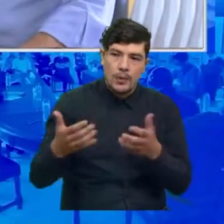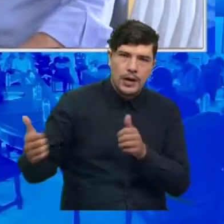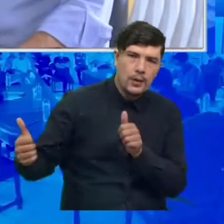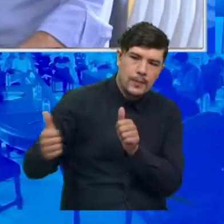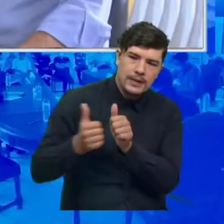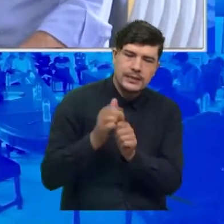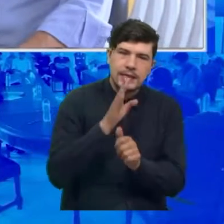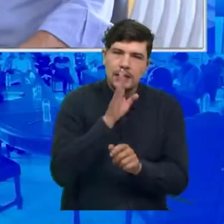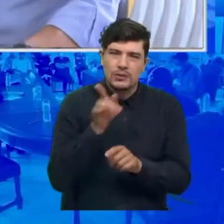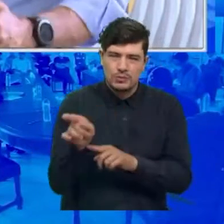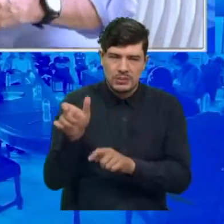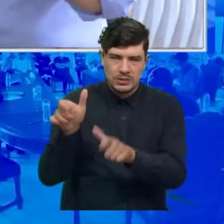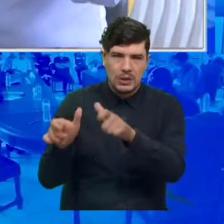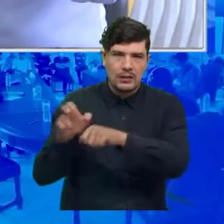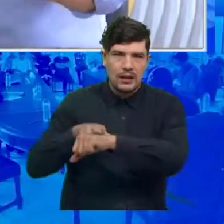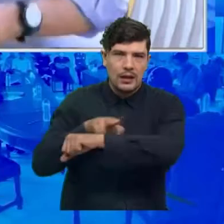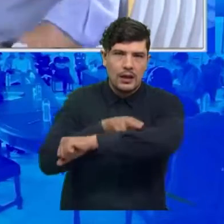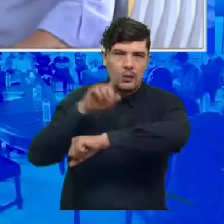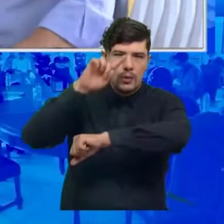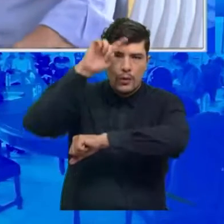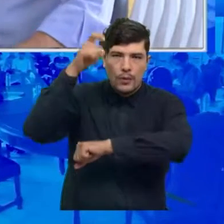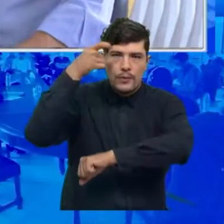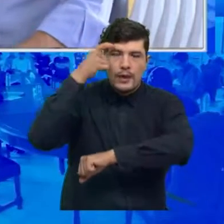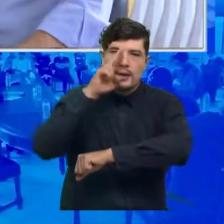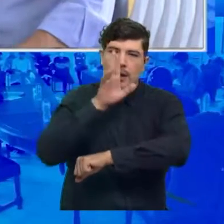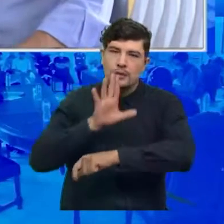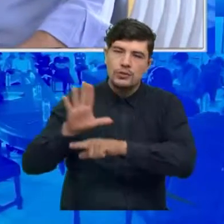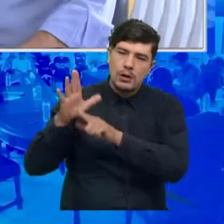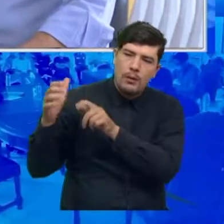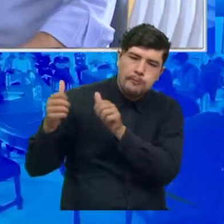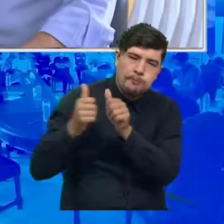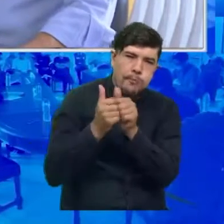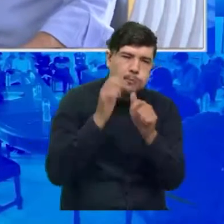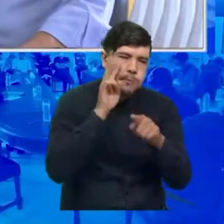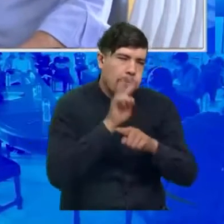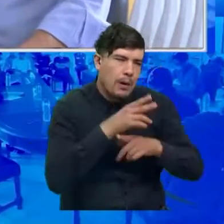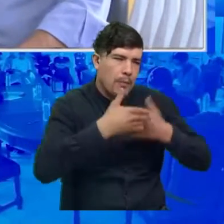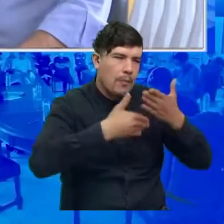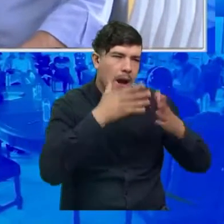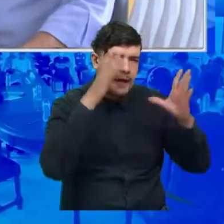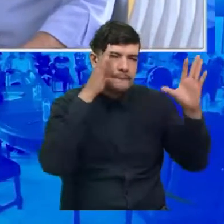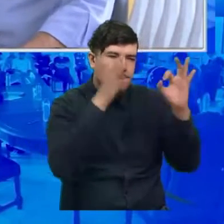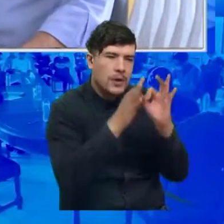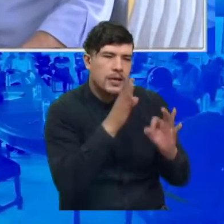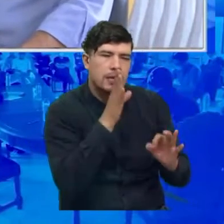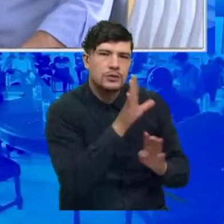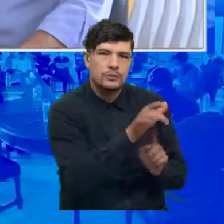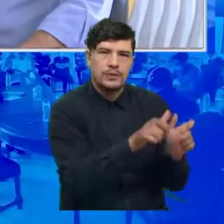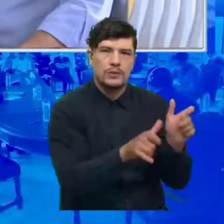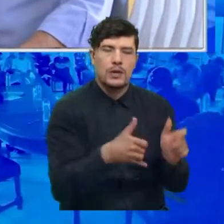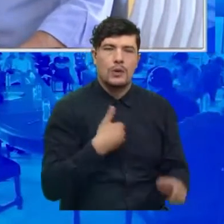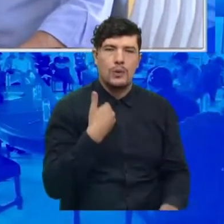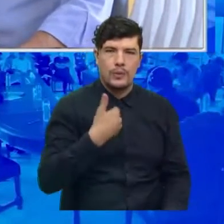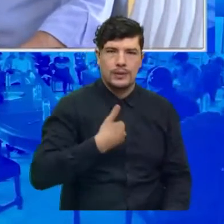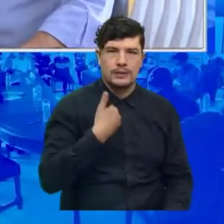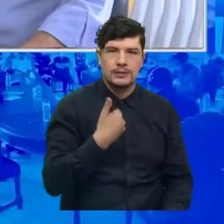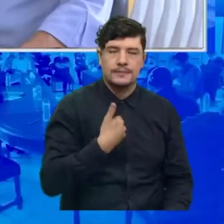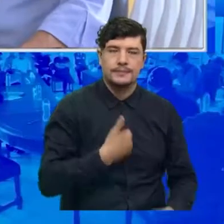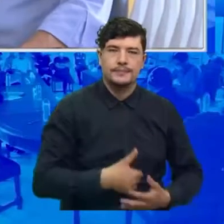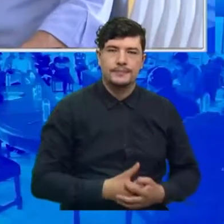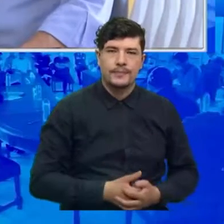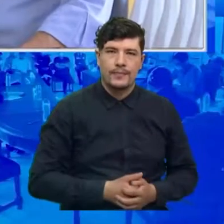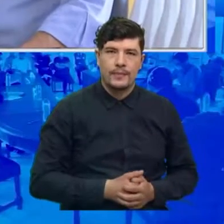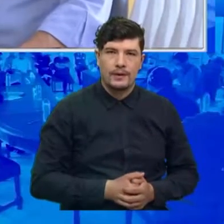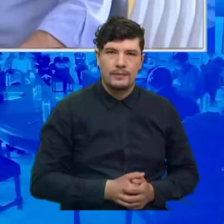funcionarios del gobierno nacional y en algo que teníamos que priorizar era los jóvenes que sin duda son uno de los sectores